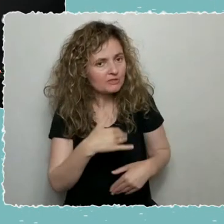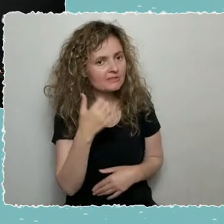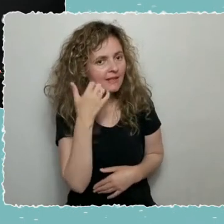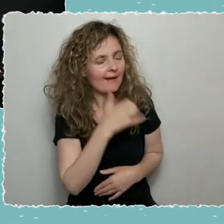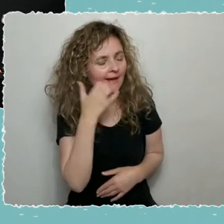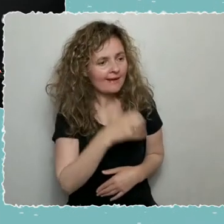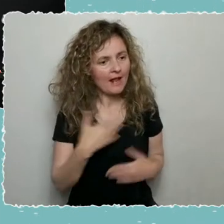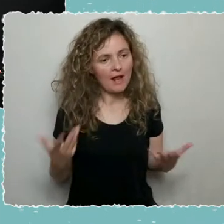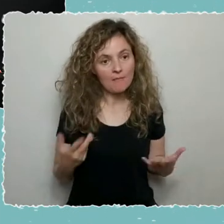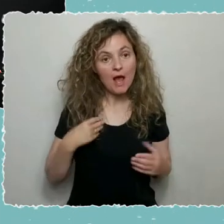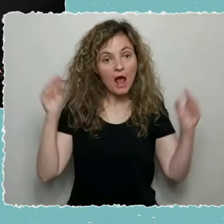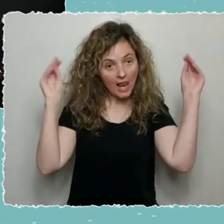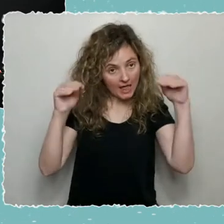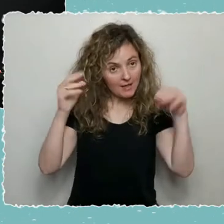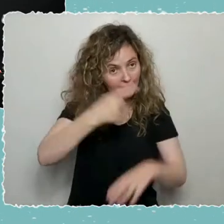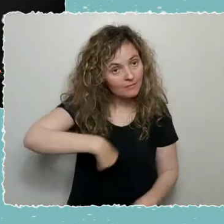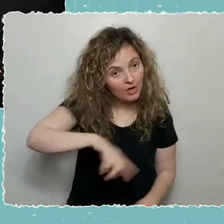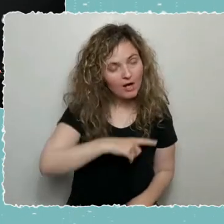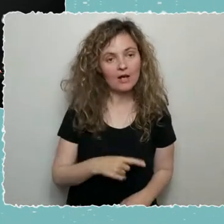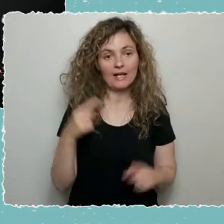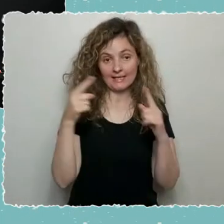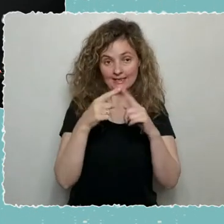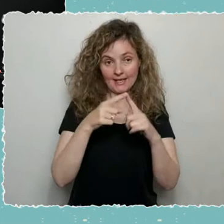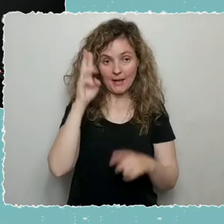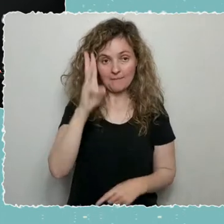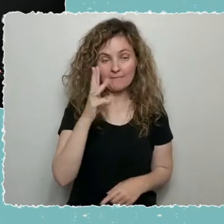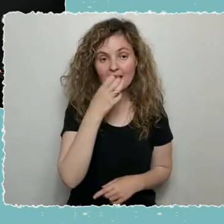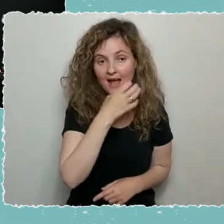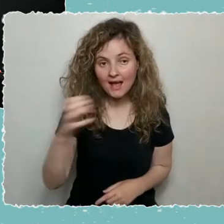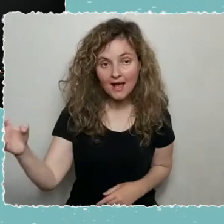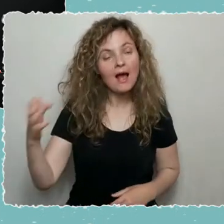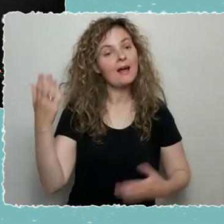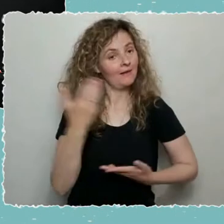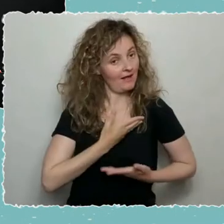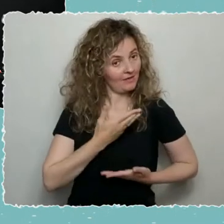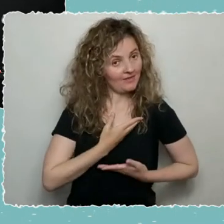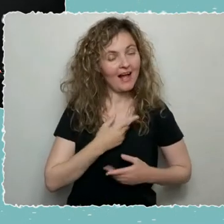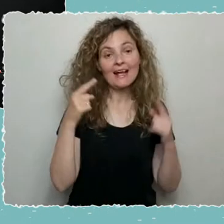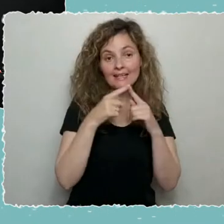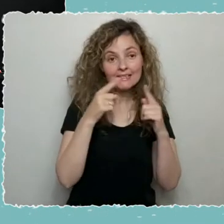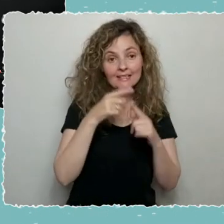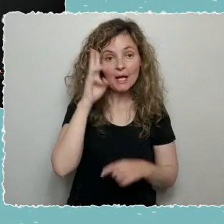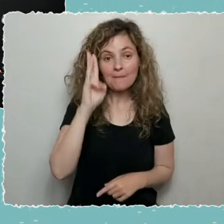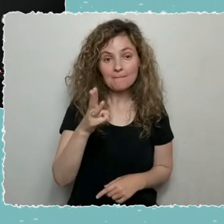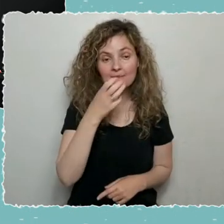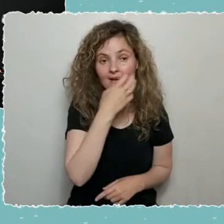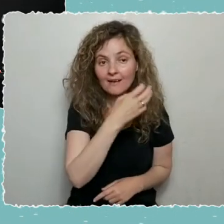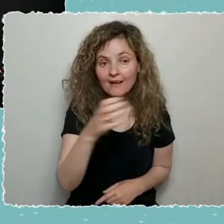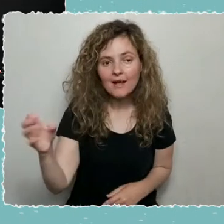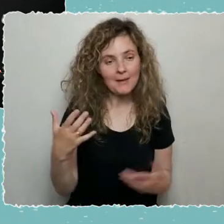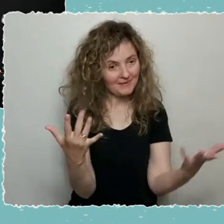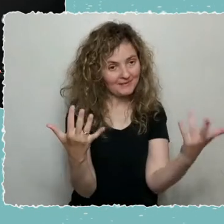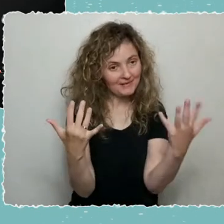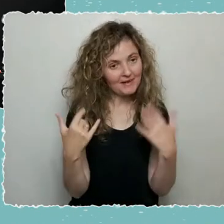Que raro, vai ser mellor que a chamemos. Tía Pilar, axudadesme, veña. Tía